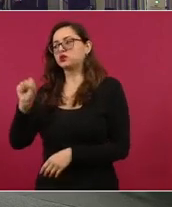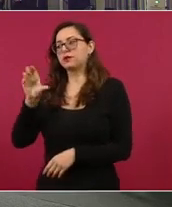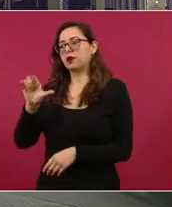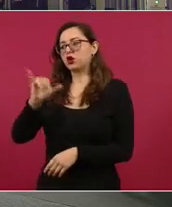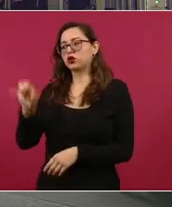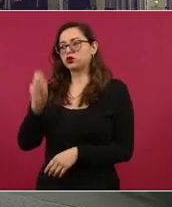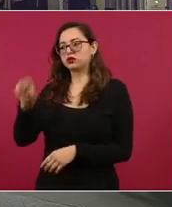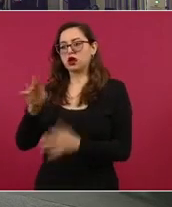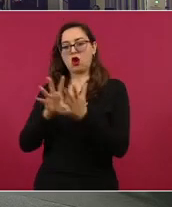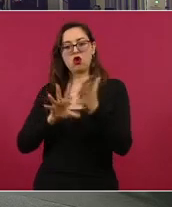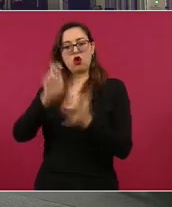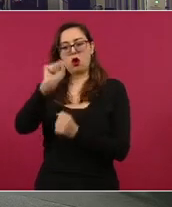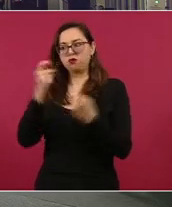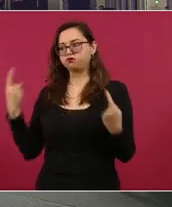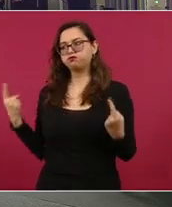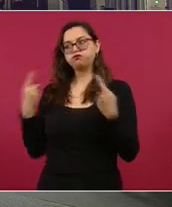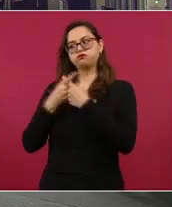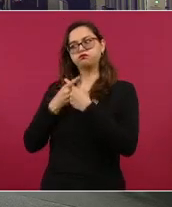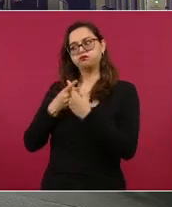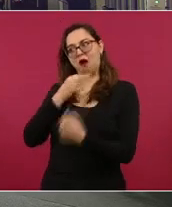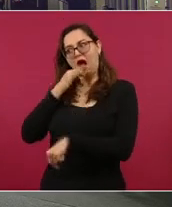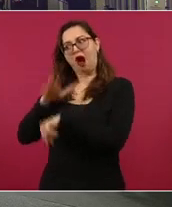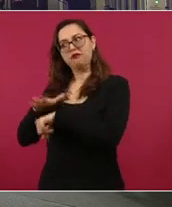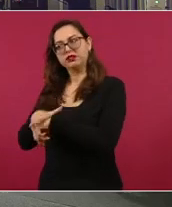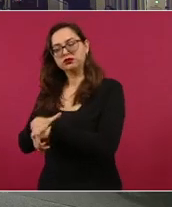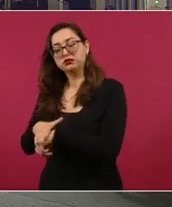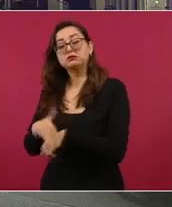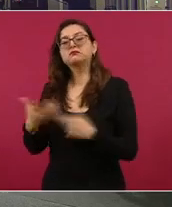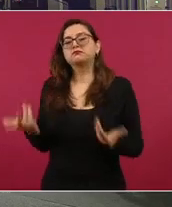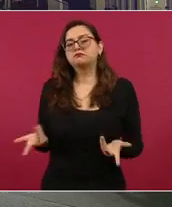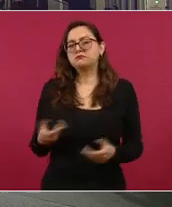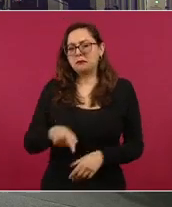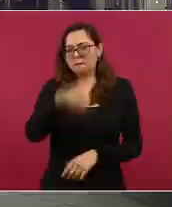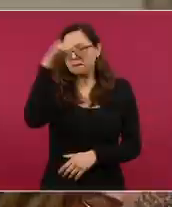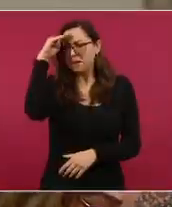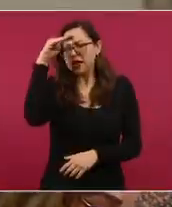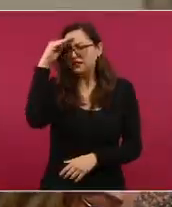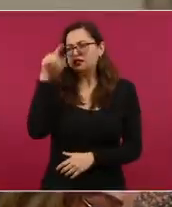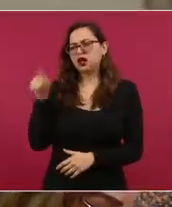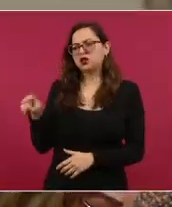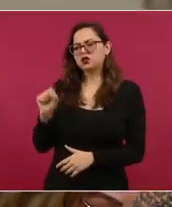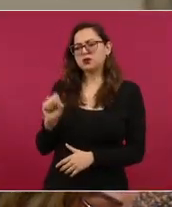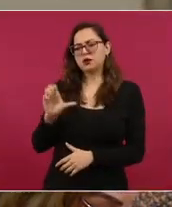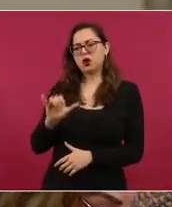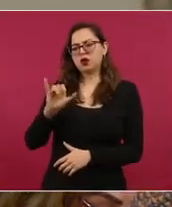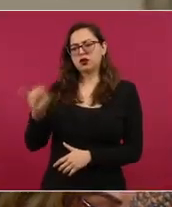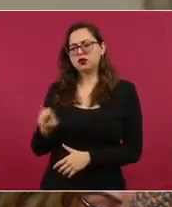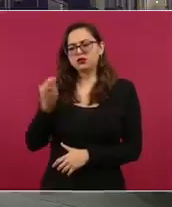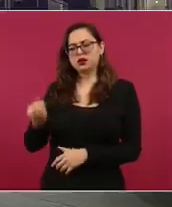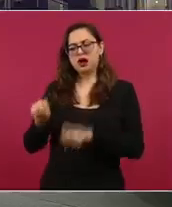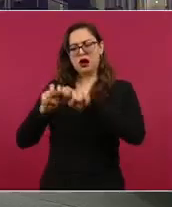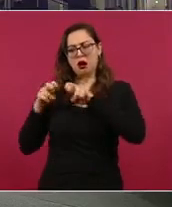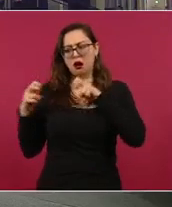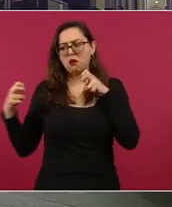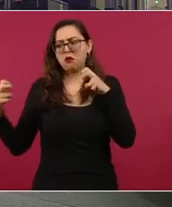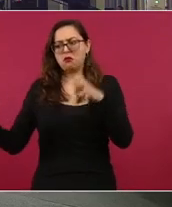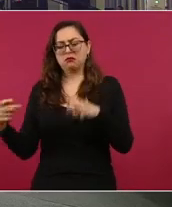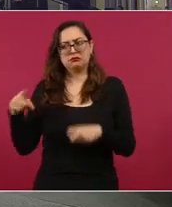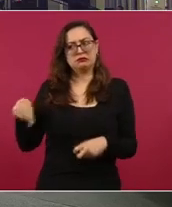confía, o sea, cuál es su expectativa de lo que sucedería en la Corte, si confía en que apoyarían su reforma? Pues yo